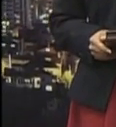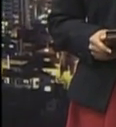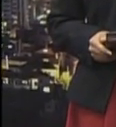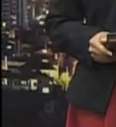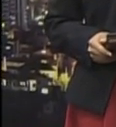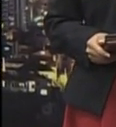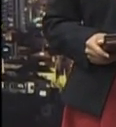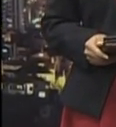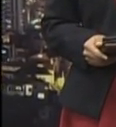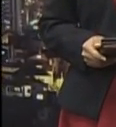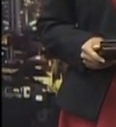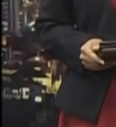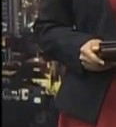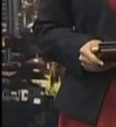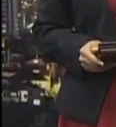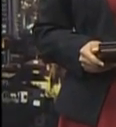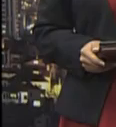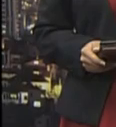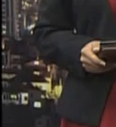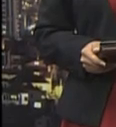deuda al tesoro